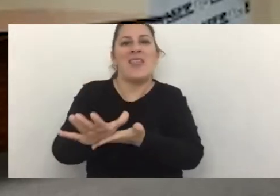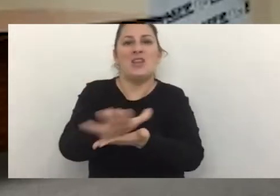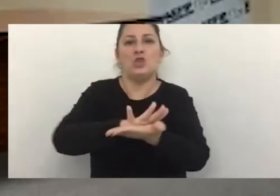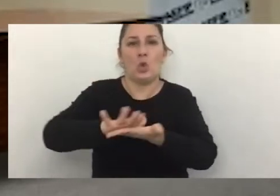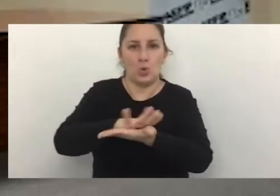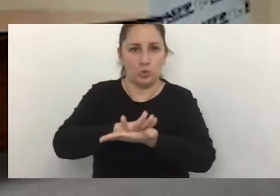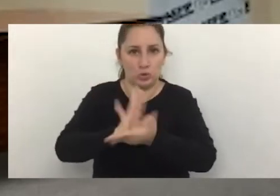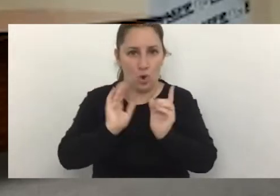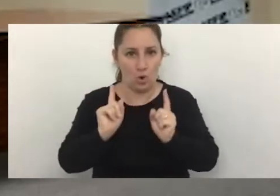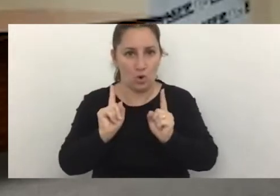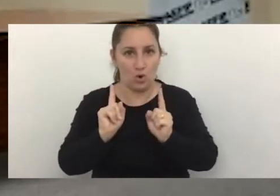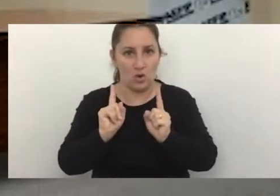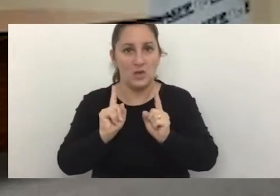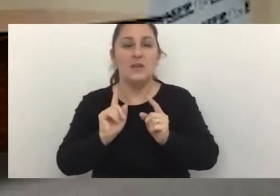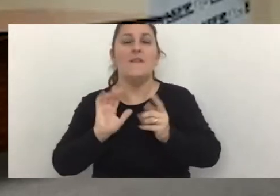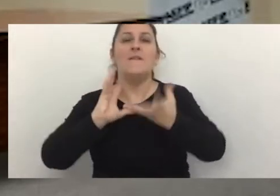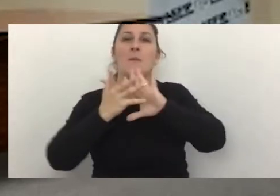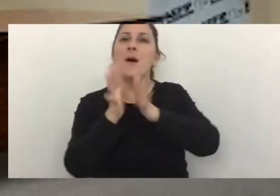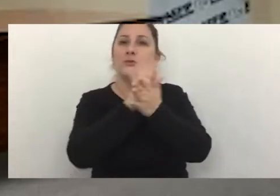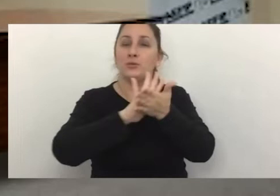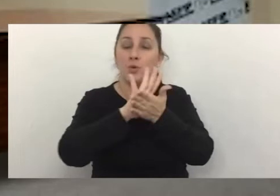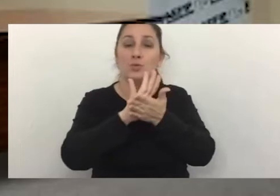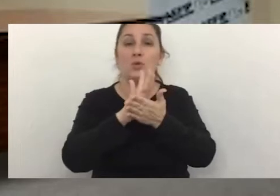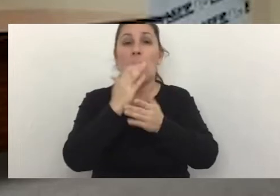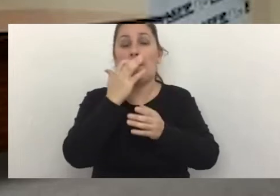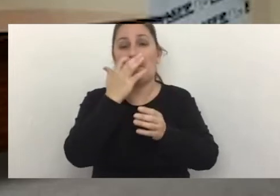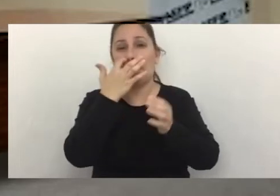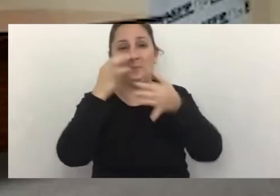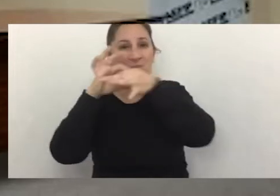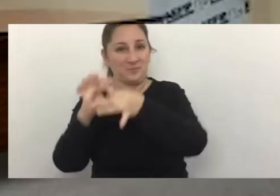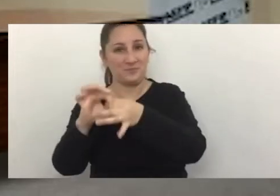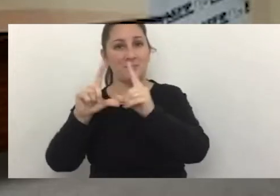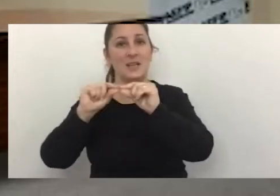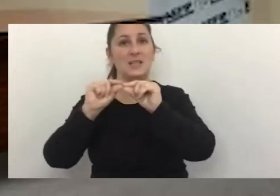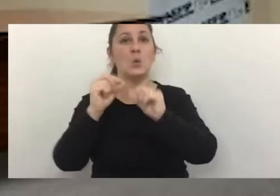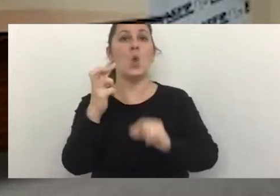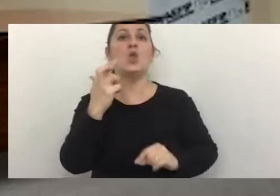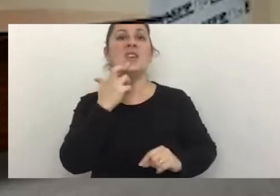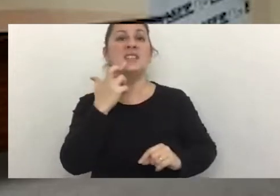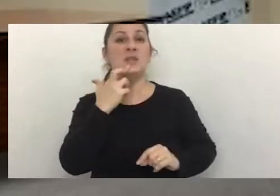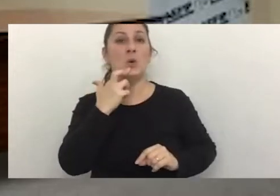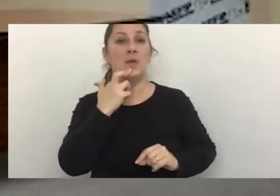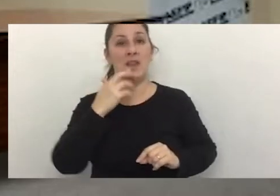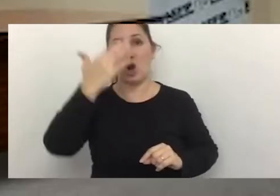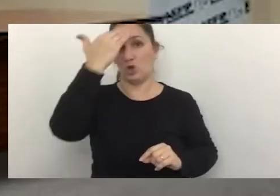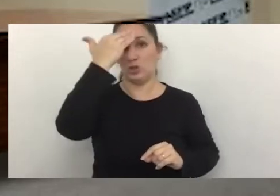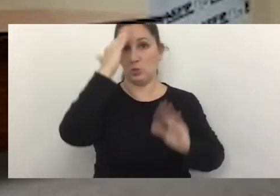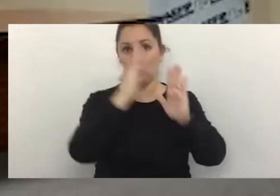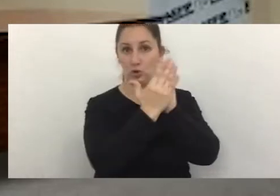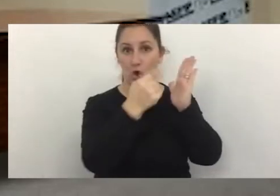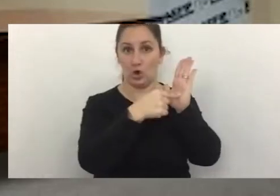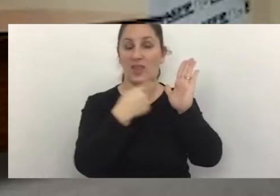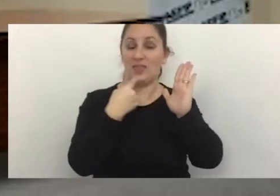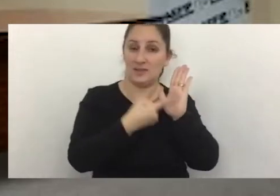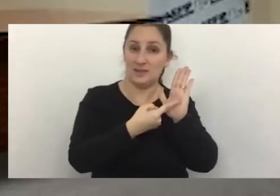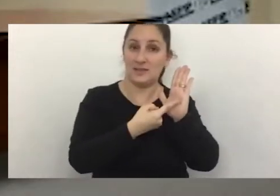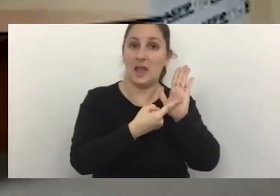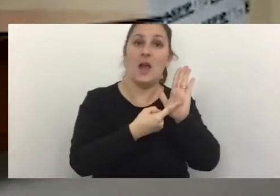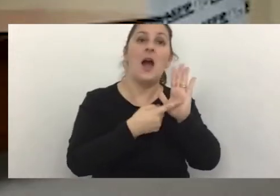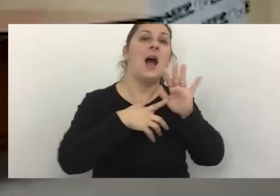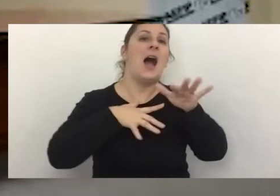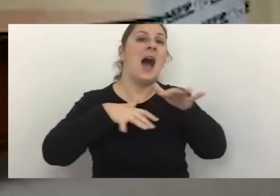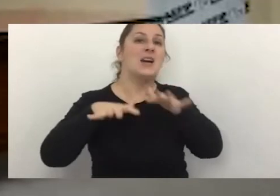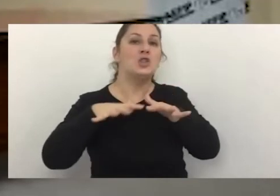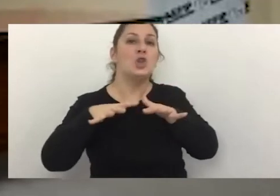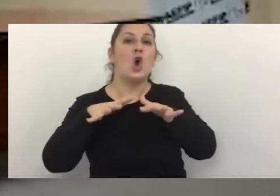Las reparaciones están reguladas en el artículo 19 de la Constitución Nacional, que dice, las acciones privadas